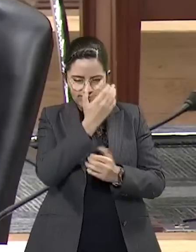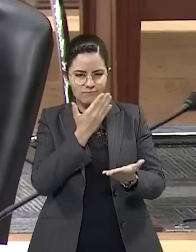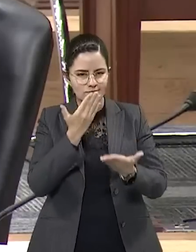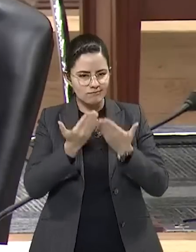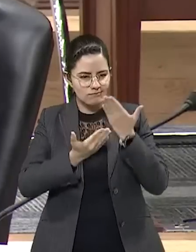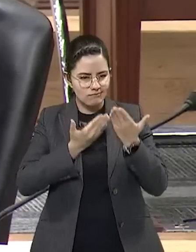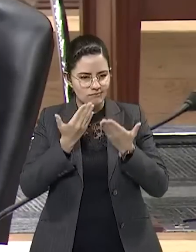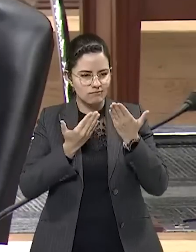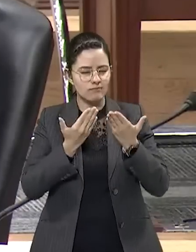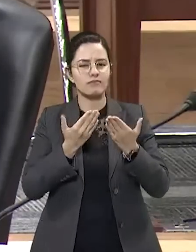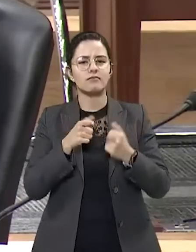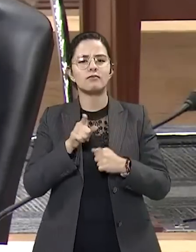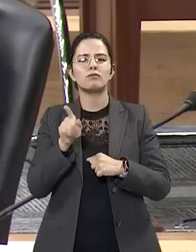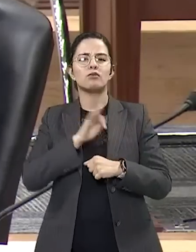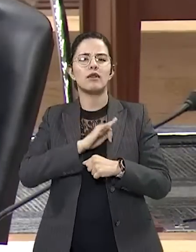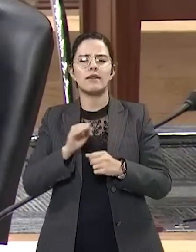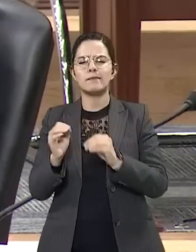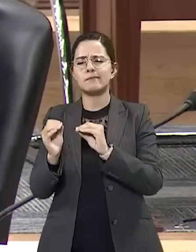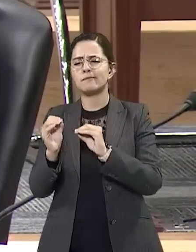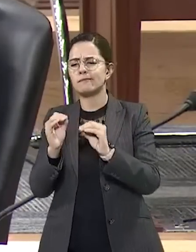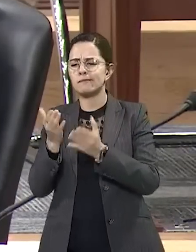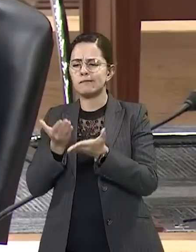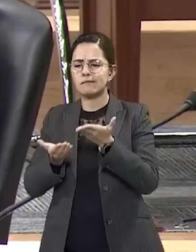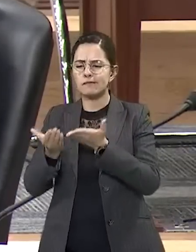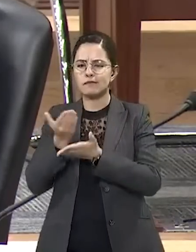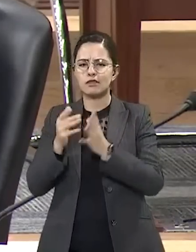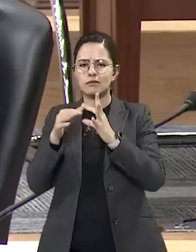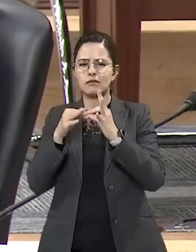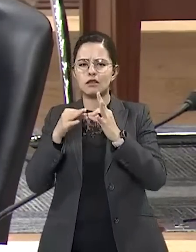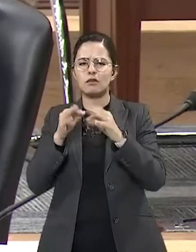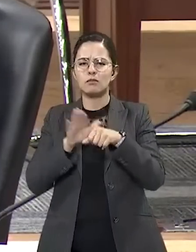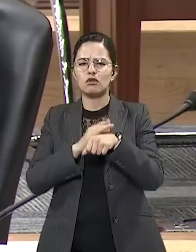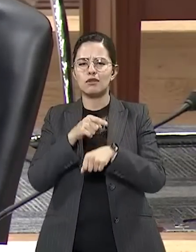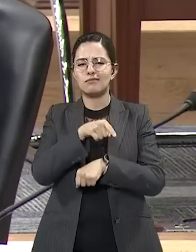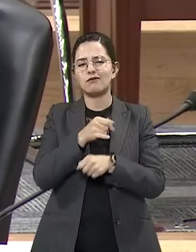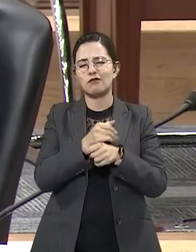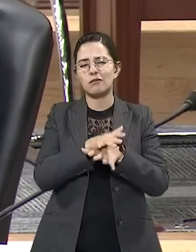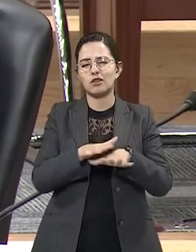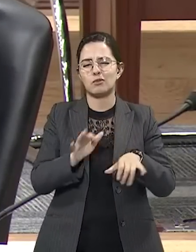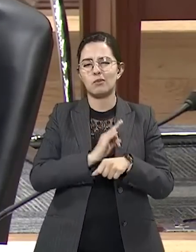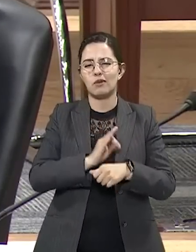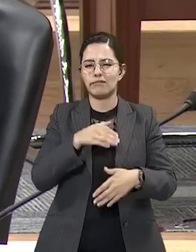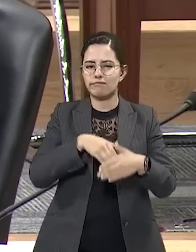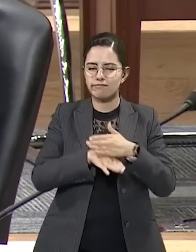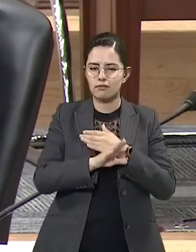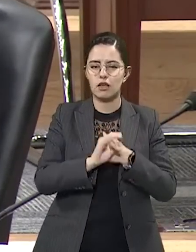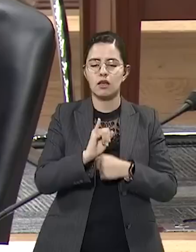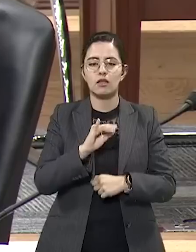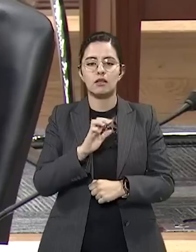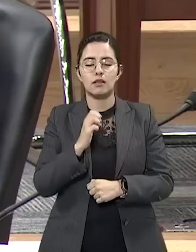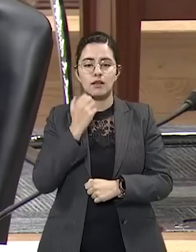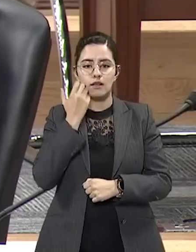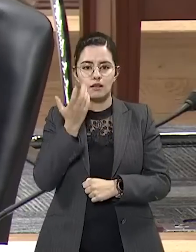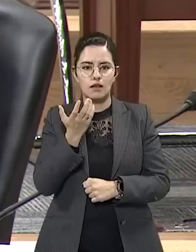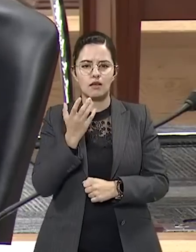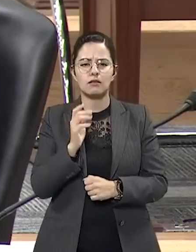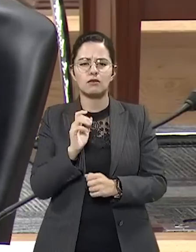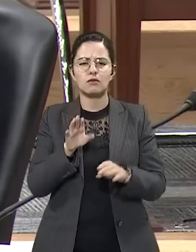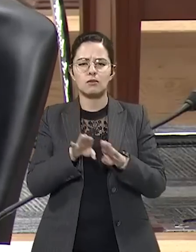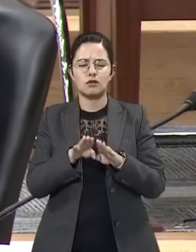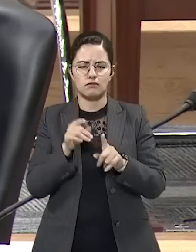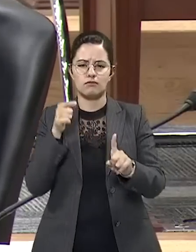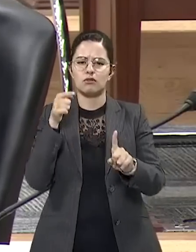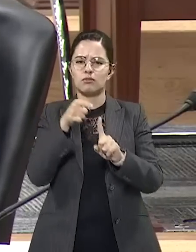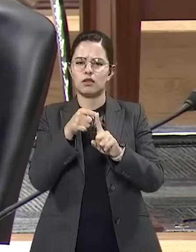discusión pública con la explotación de las bases de datos con los que se cuenta en línea puesta no puede ser de otra manera